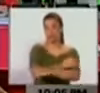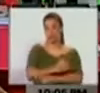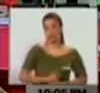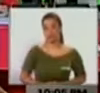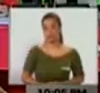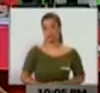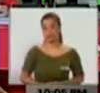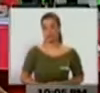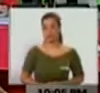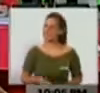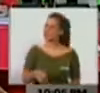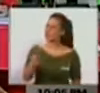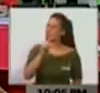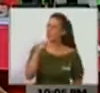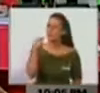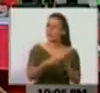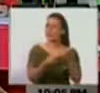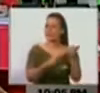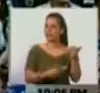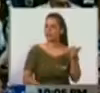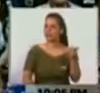¿Cómo le dicen?